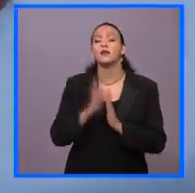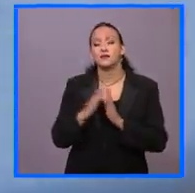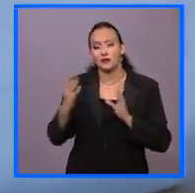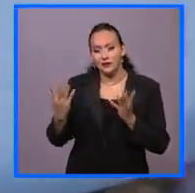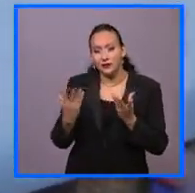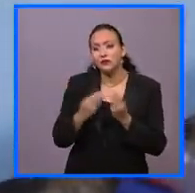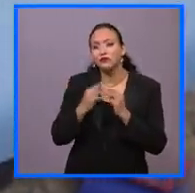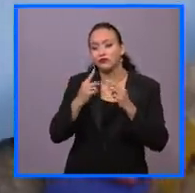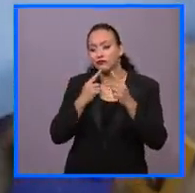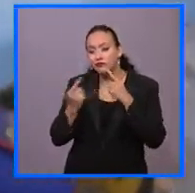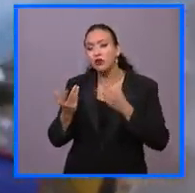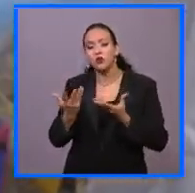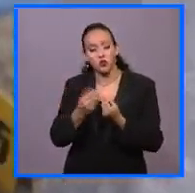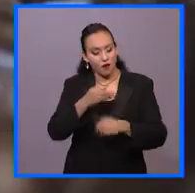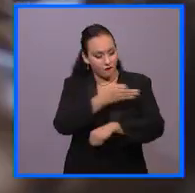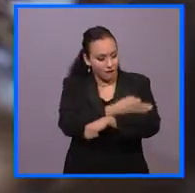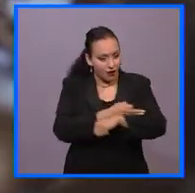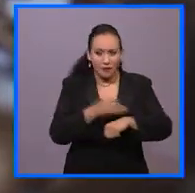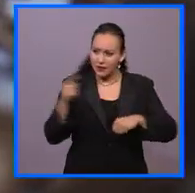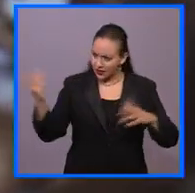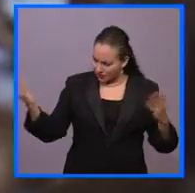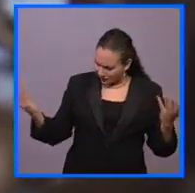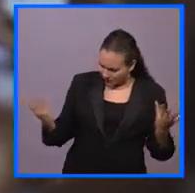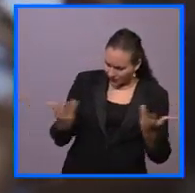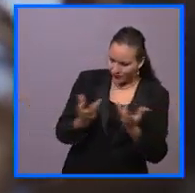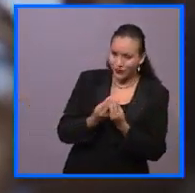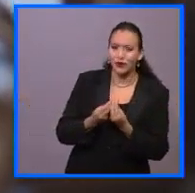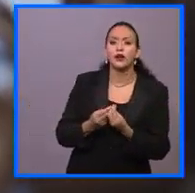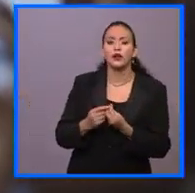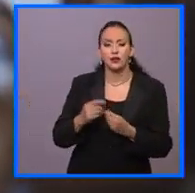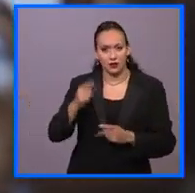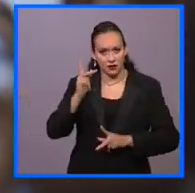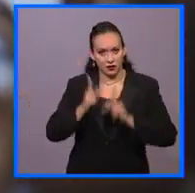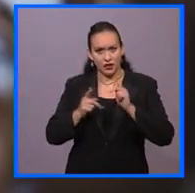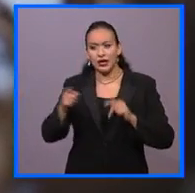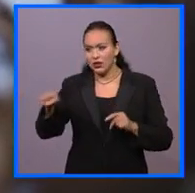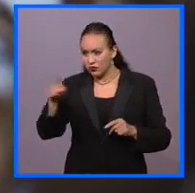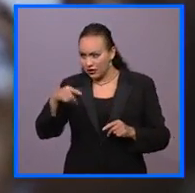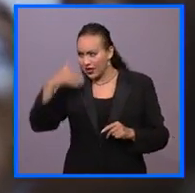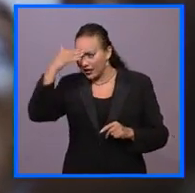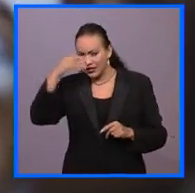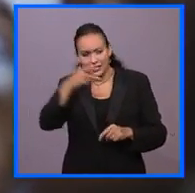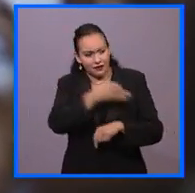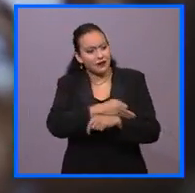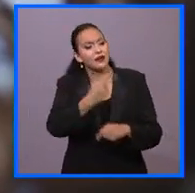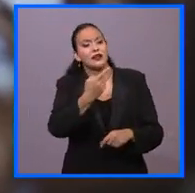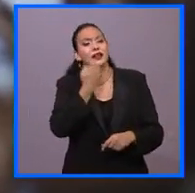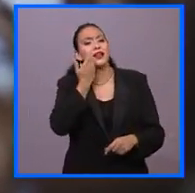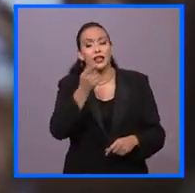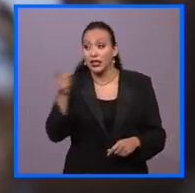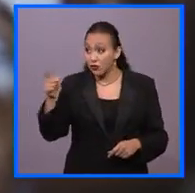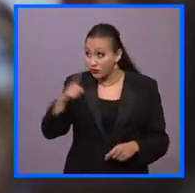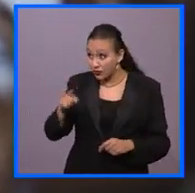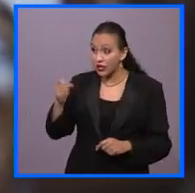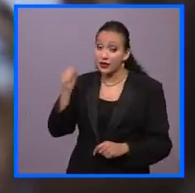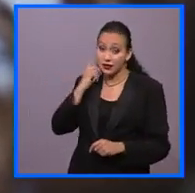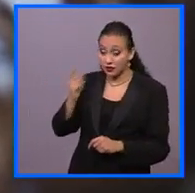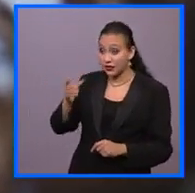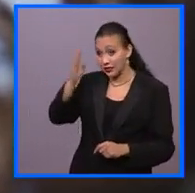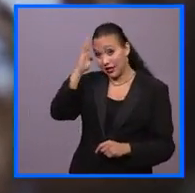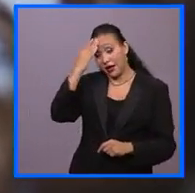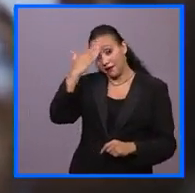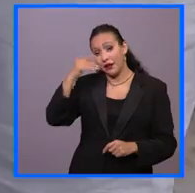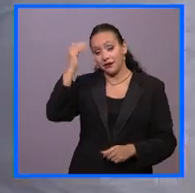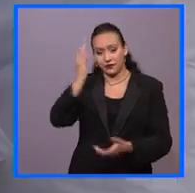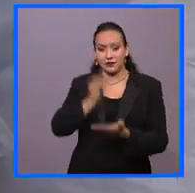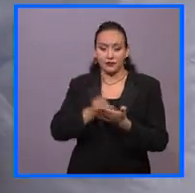espacios de diálogo con las familias, ajustar las medidas que ponen en riesgo la privacidad y establecer mecanismos reales para enfrentar la impunidad.